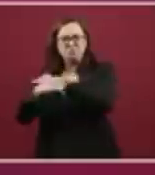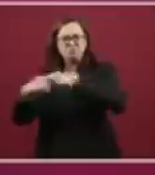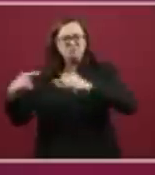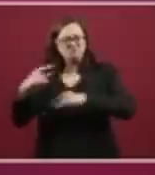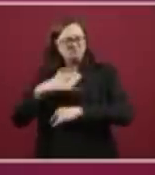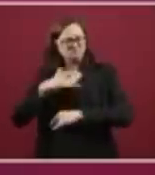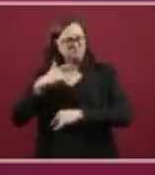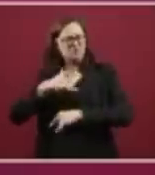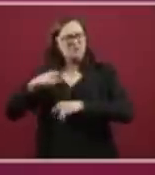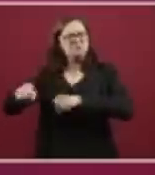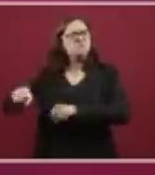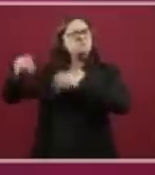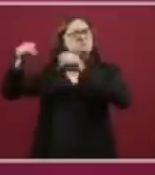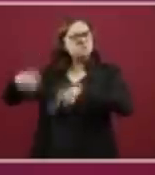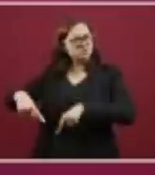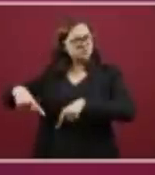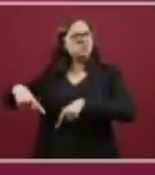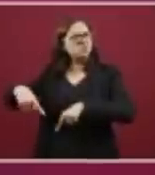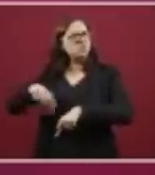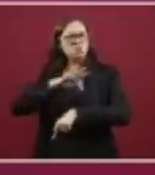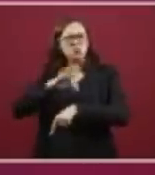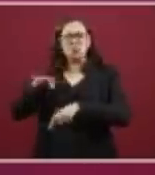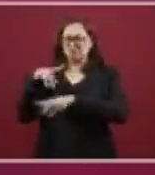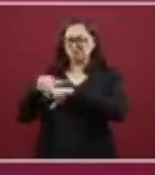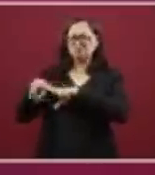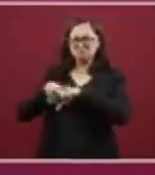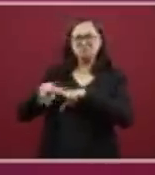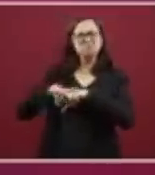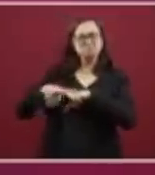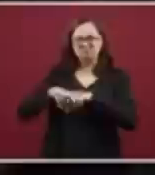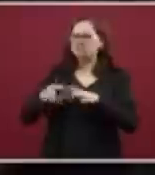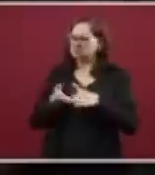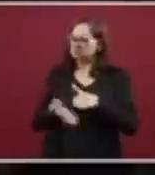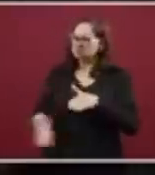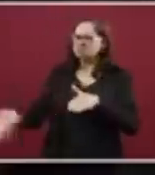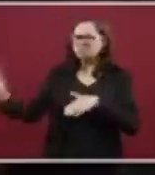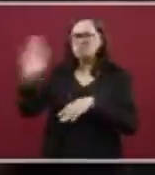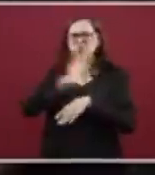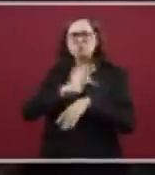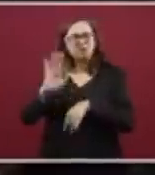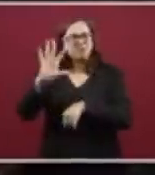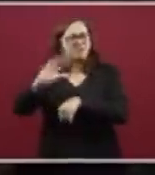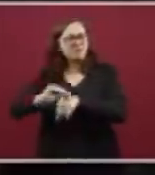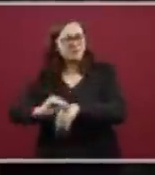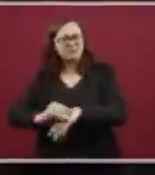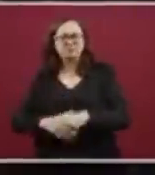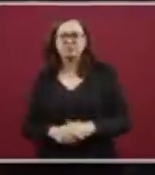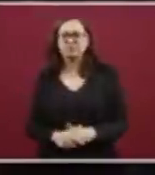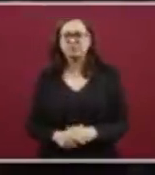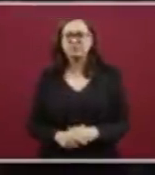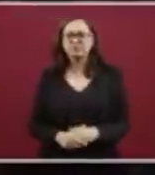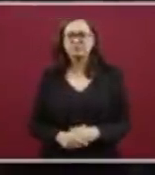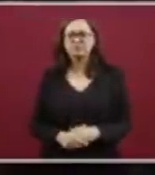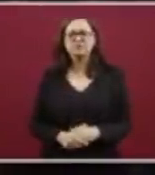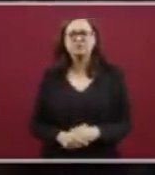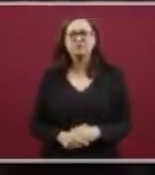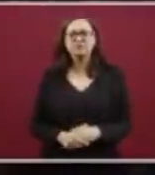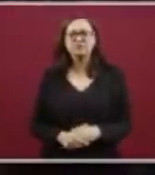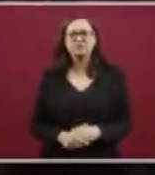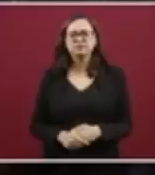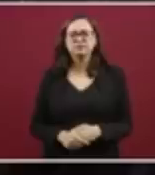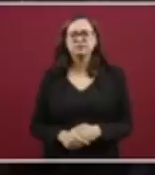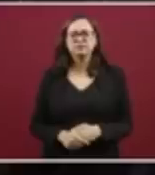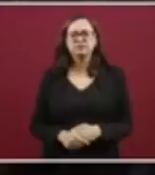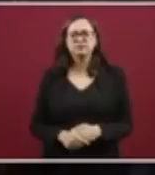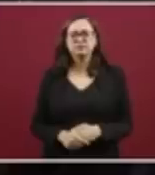permitir el uso del derecho de vía en la autopista. Pero es válido que se hayan lanzado las bases de